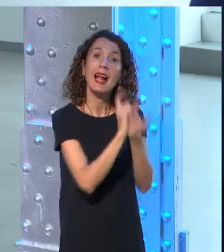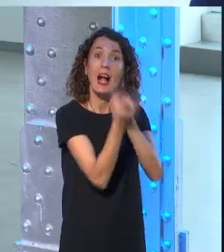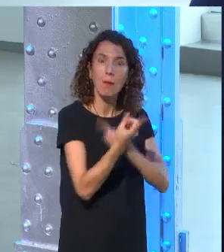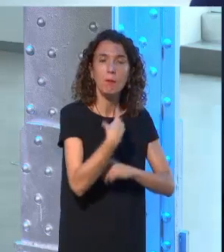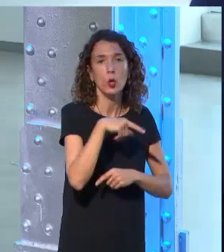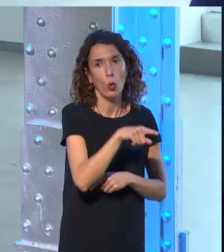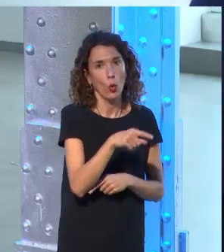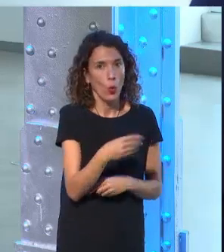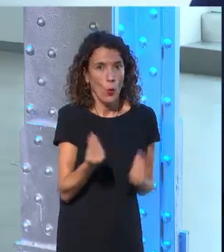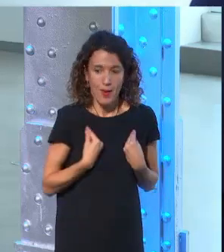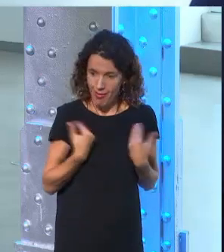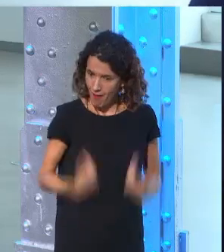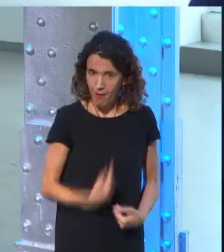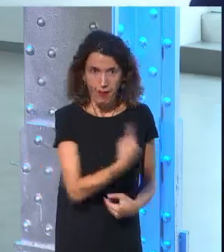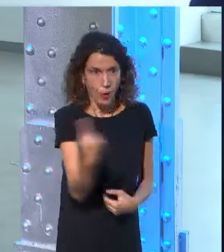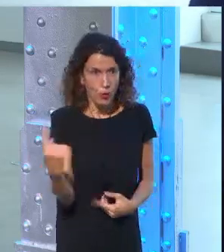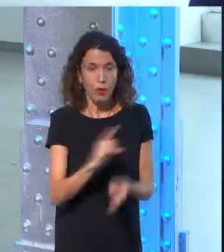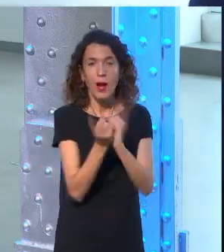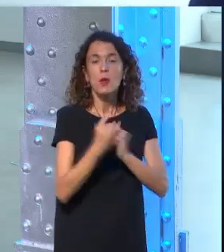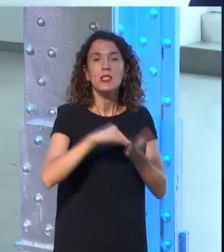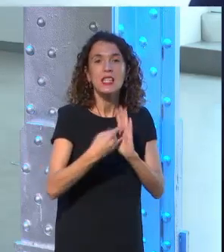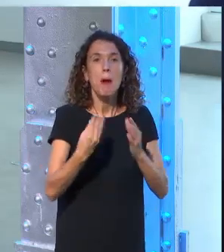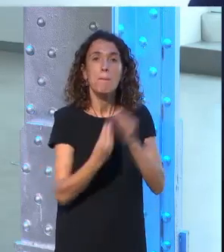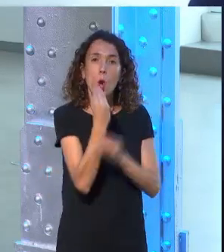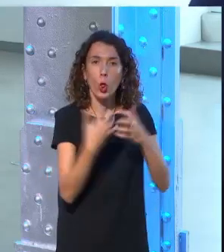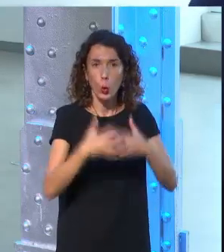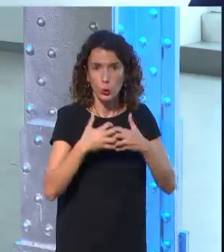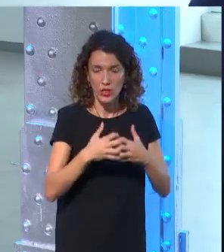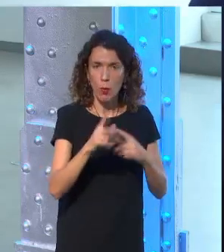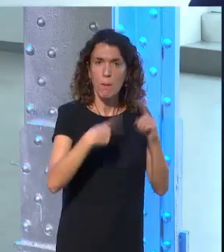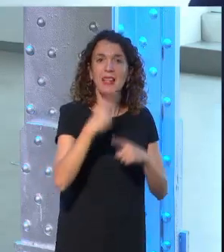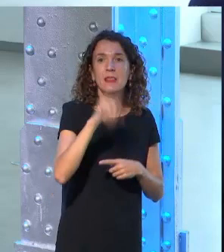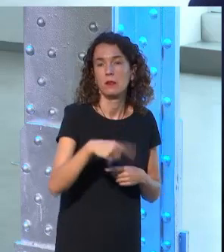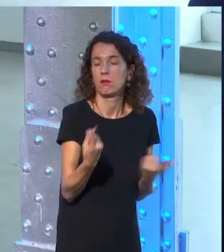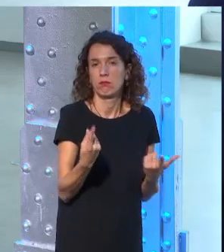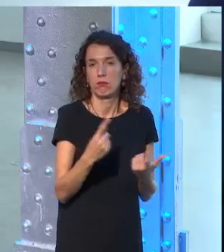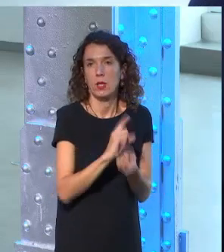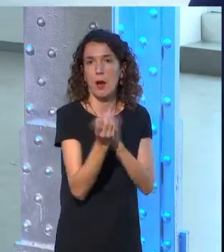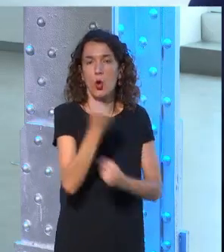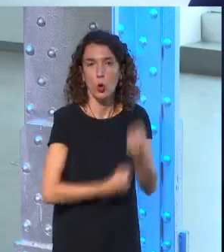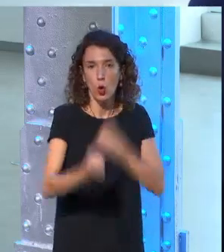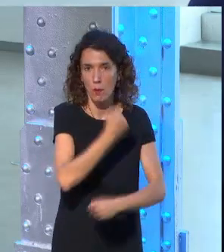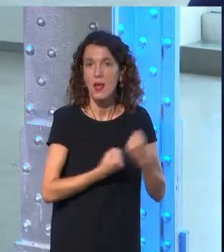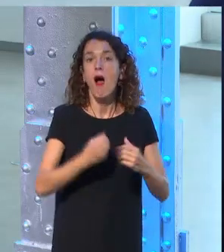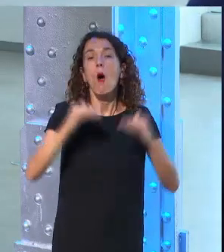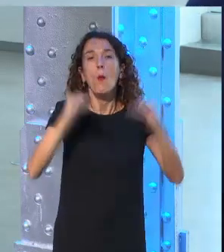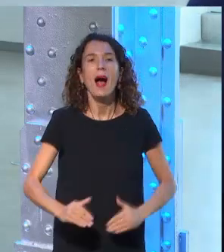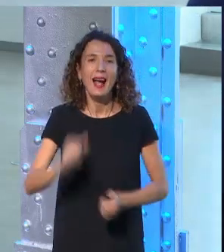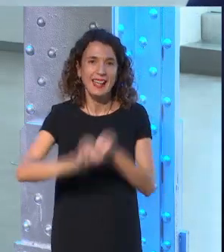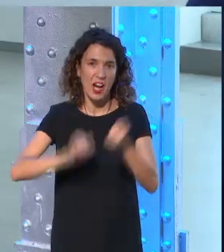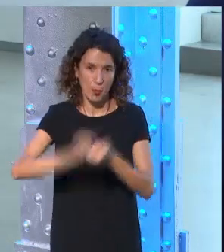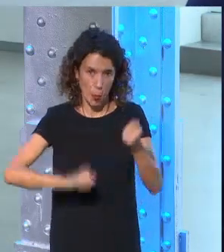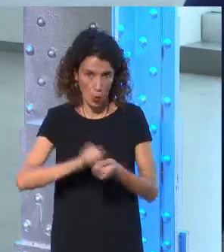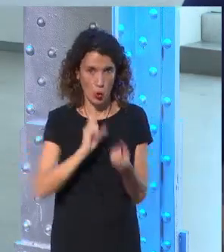de nuestra vida, un cambio de nuestro sistema productivo y un cambio de una economía hacia una economía baja en carbono.